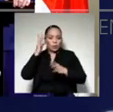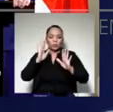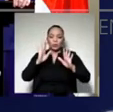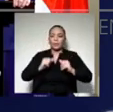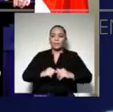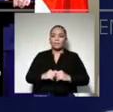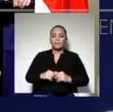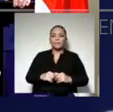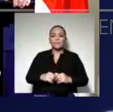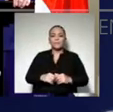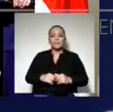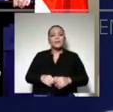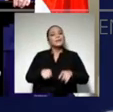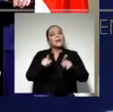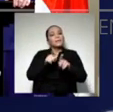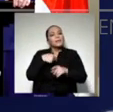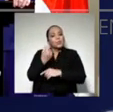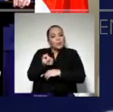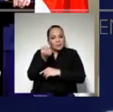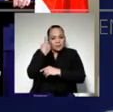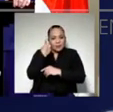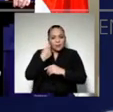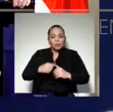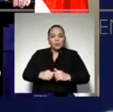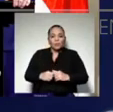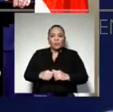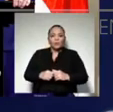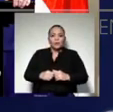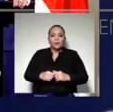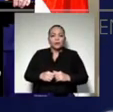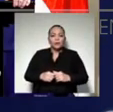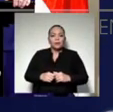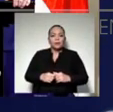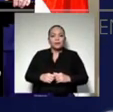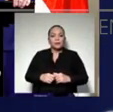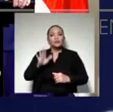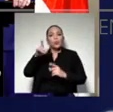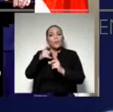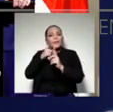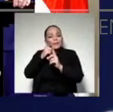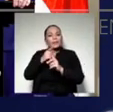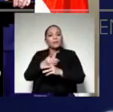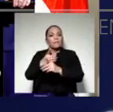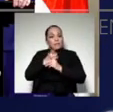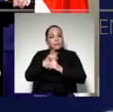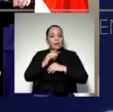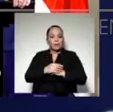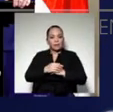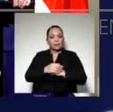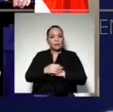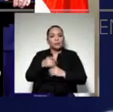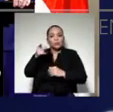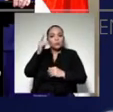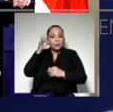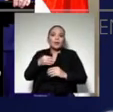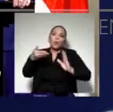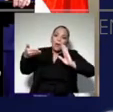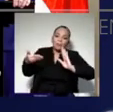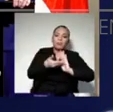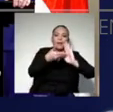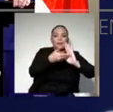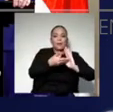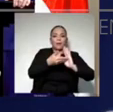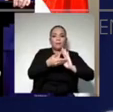Y también porque entiendo la intención suya de defenderse de lo que usted considera que ha sido el ataque de algunos medios